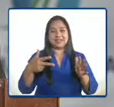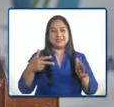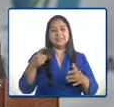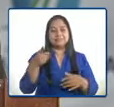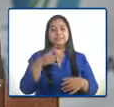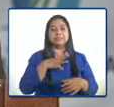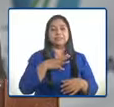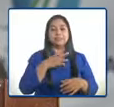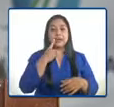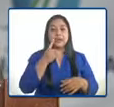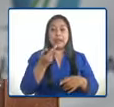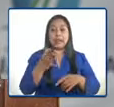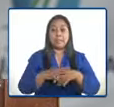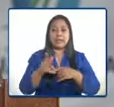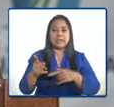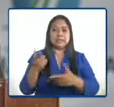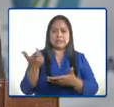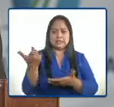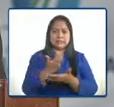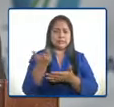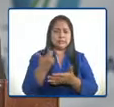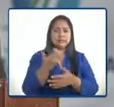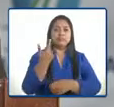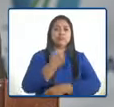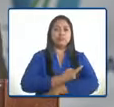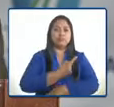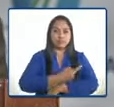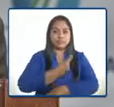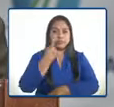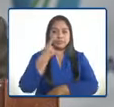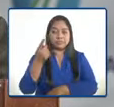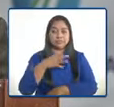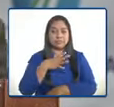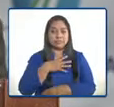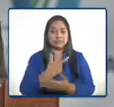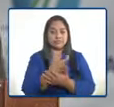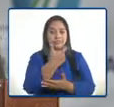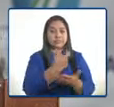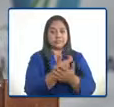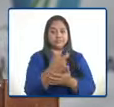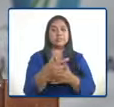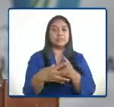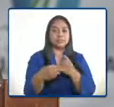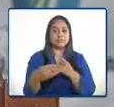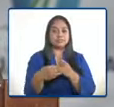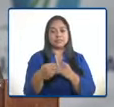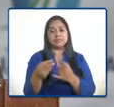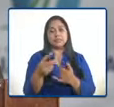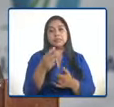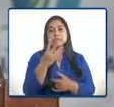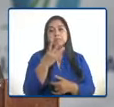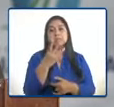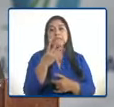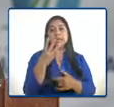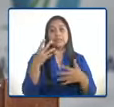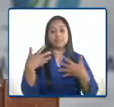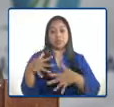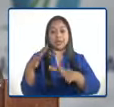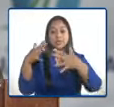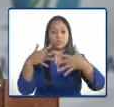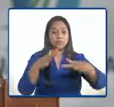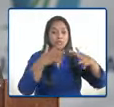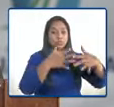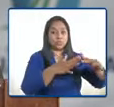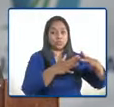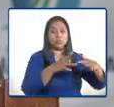más que le aporta más dividendos al país. Tenemos tres puertos, dos